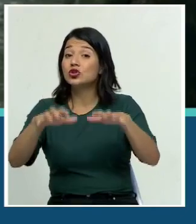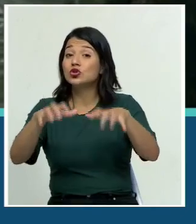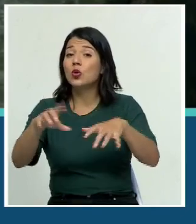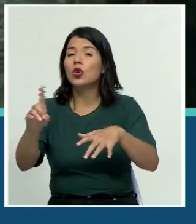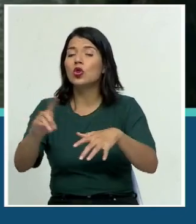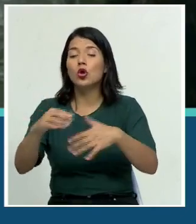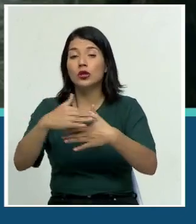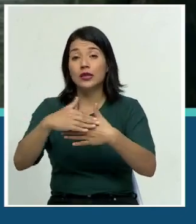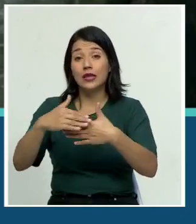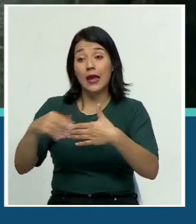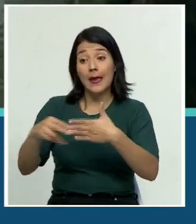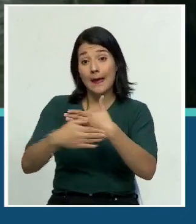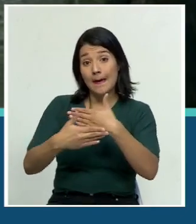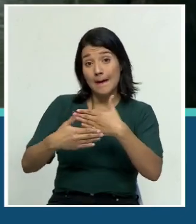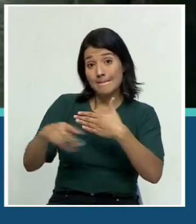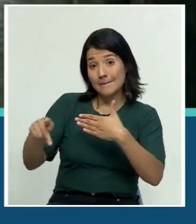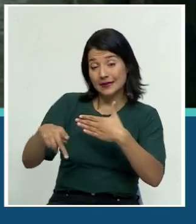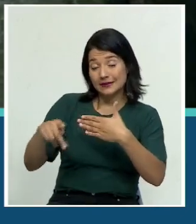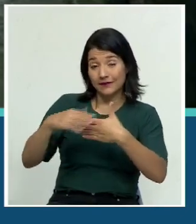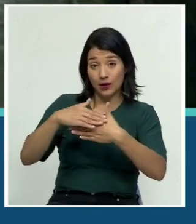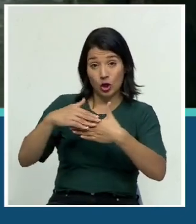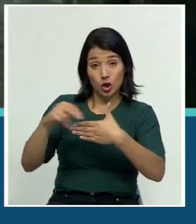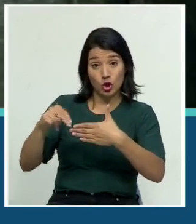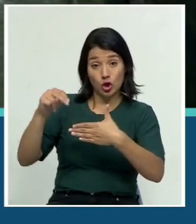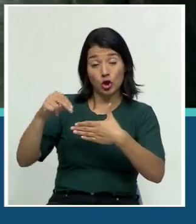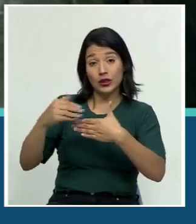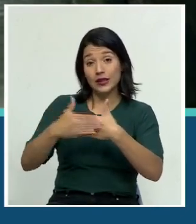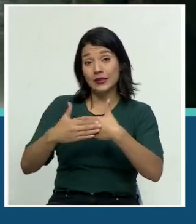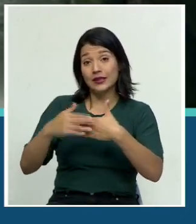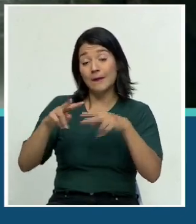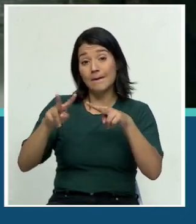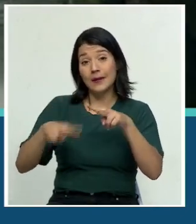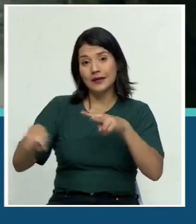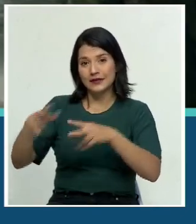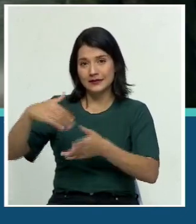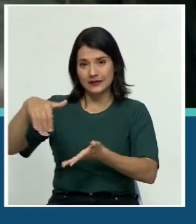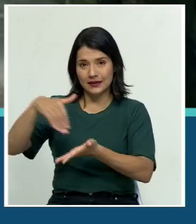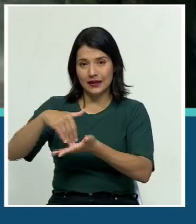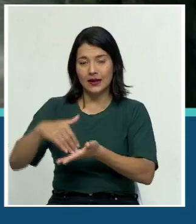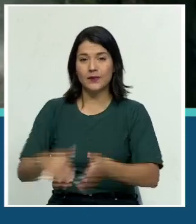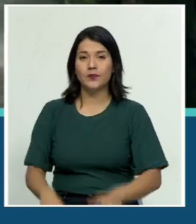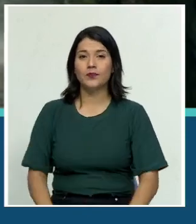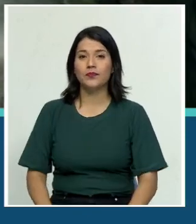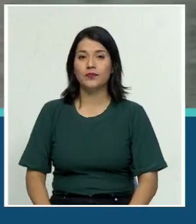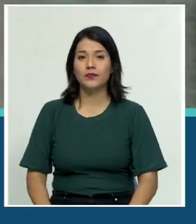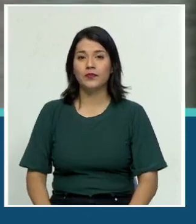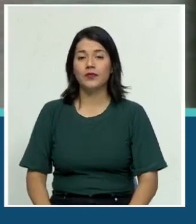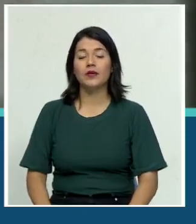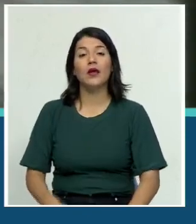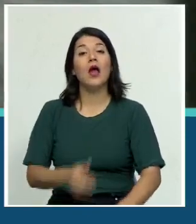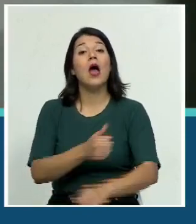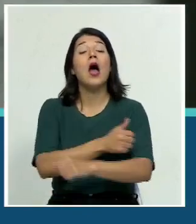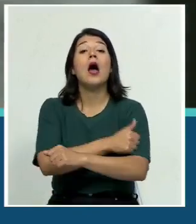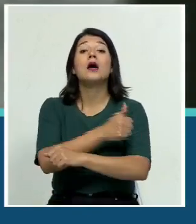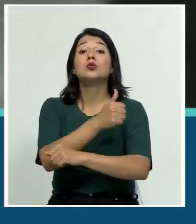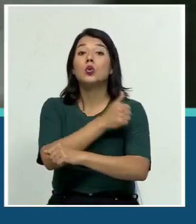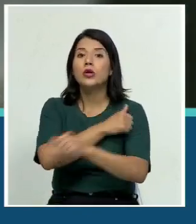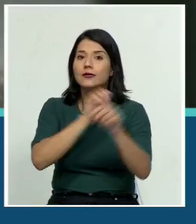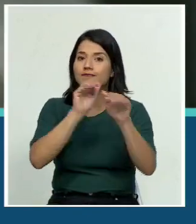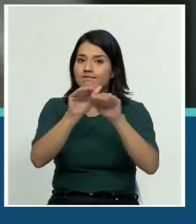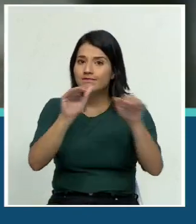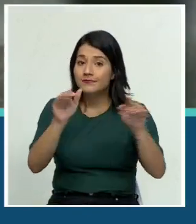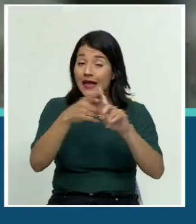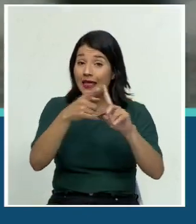del Pacífico, la zona norte y el Valle Central. Las autoridades advierten que a partir de este